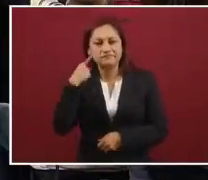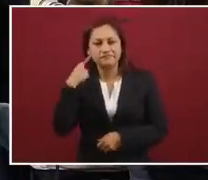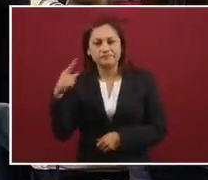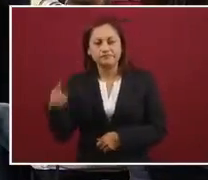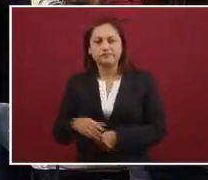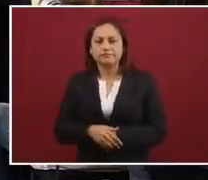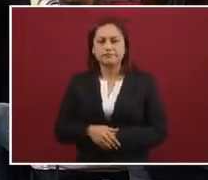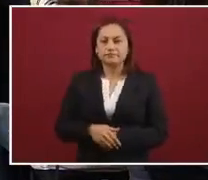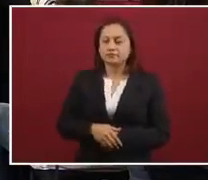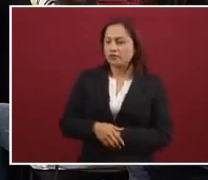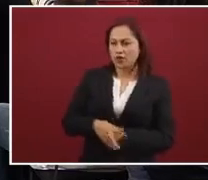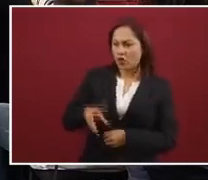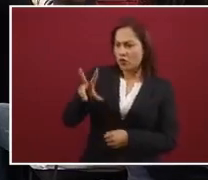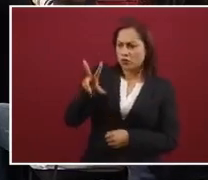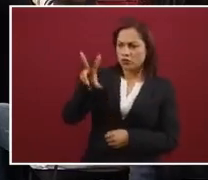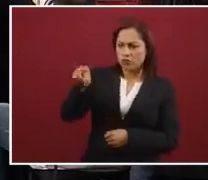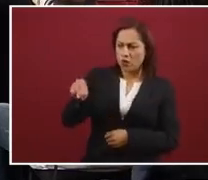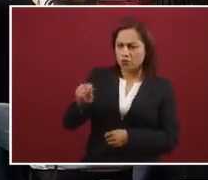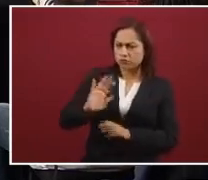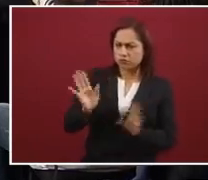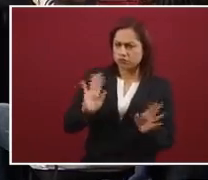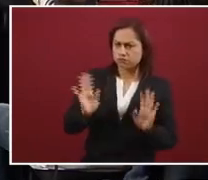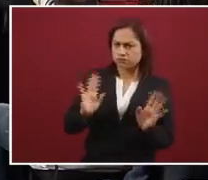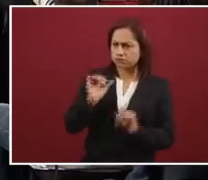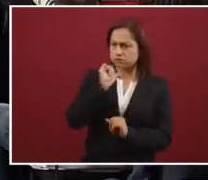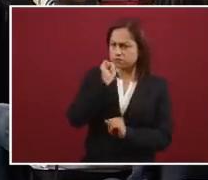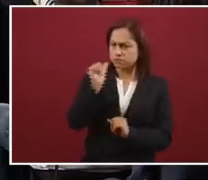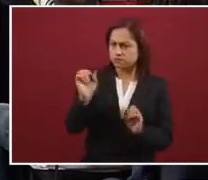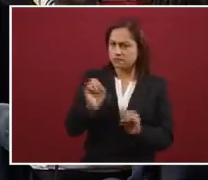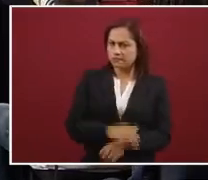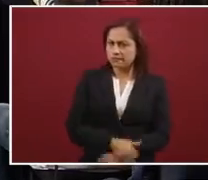No, para nada.